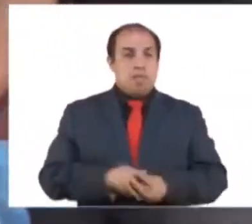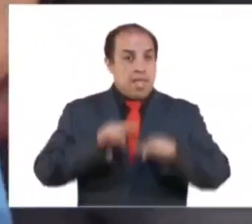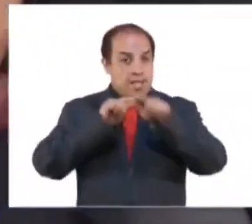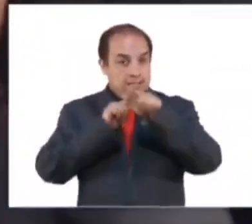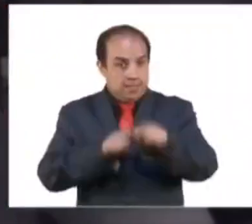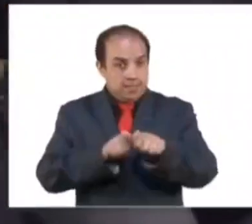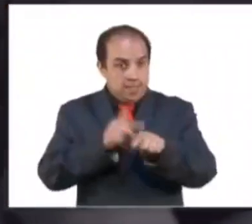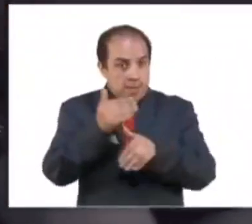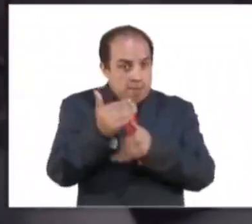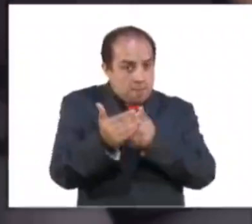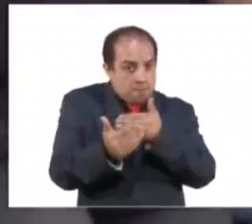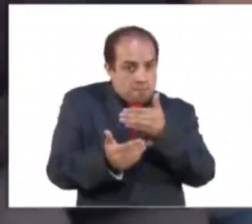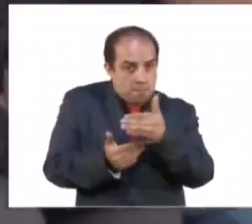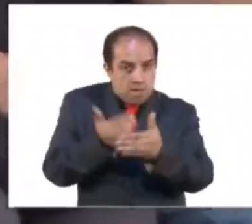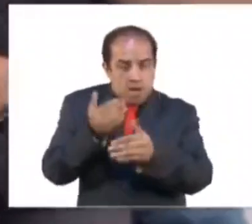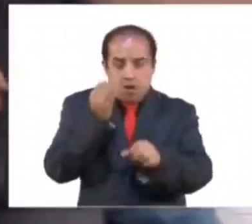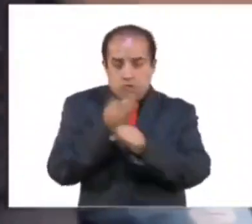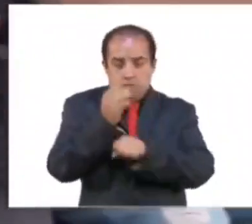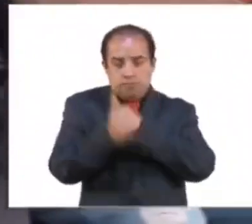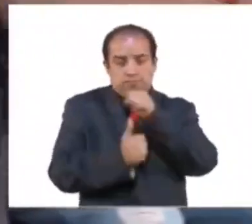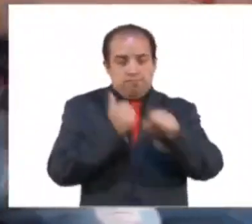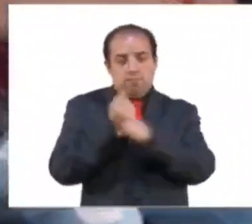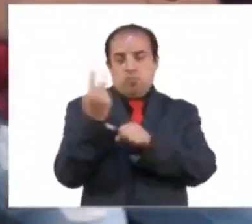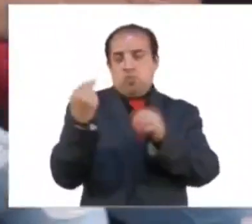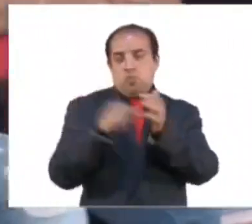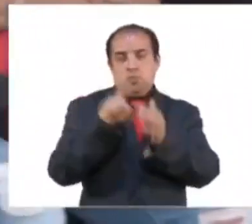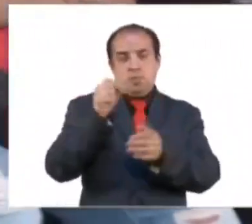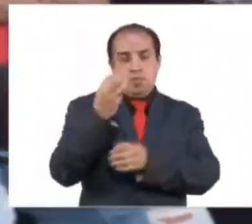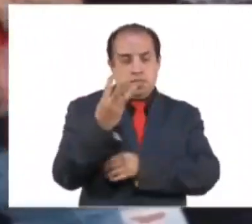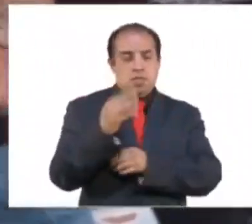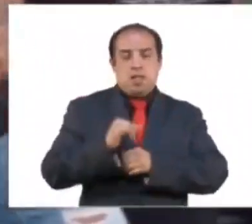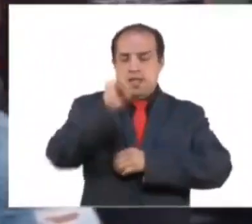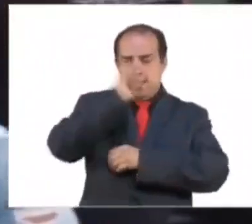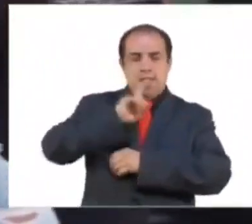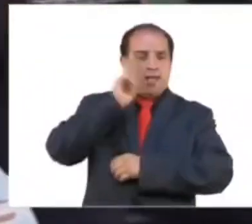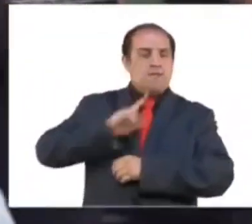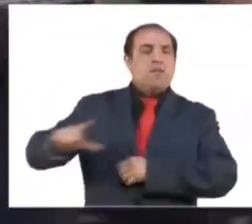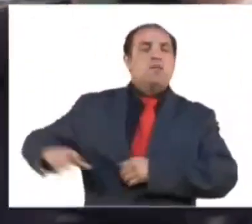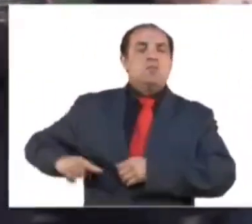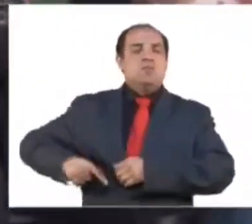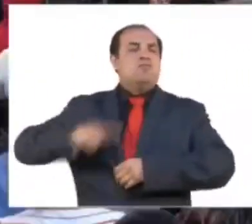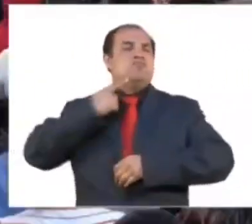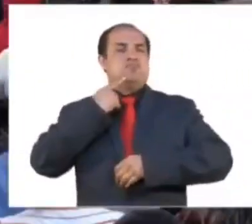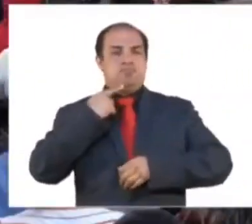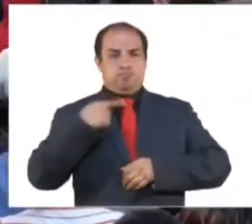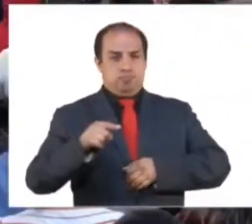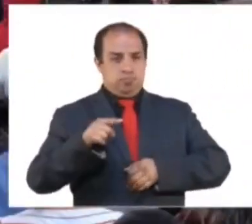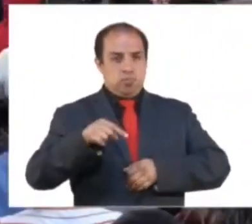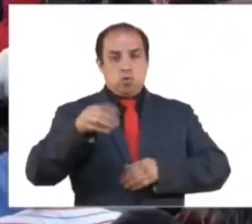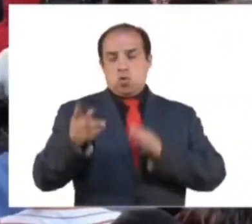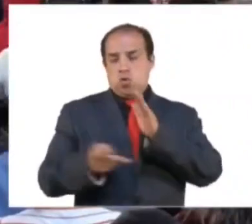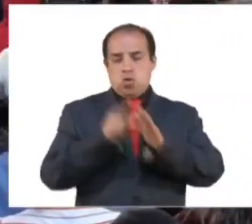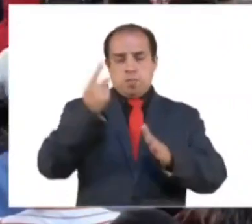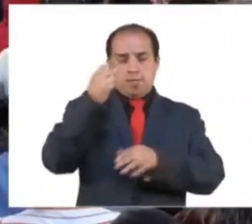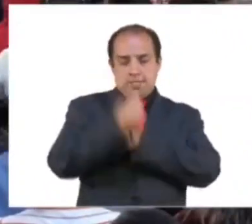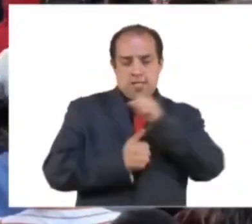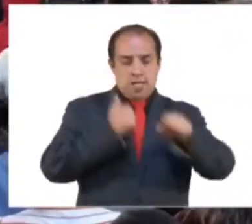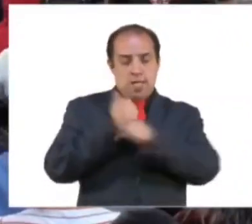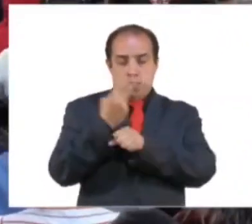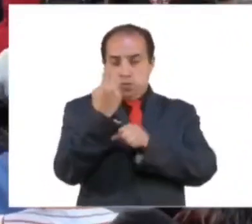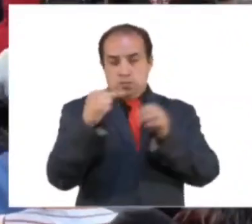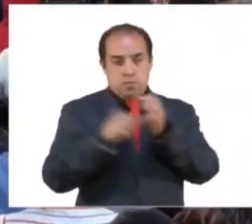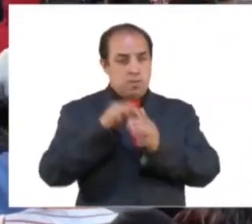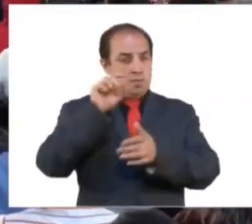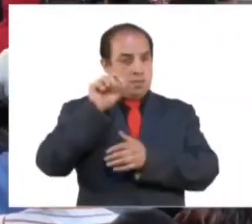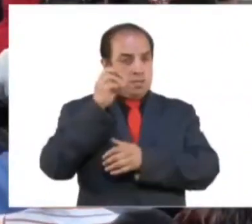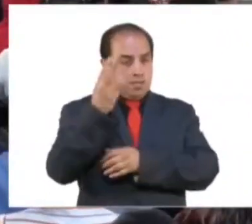seguir avanzando en este año. La jefa de gobierno ha dispuesto nuevamente para este año